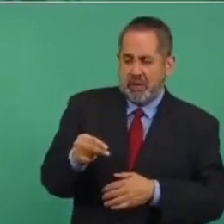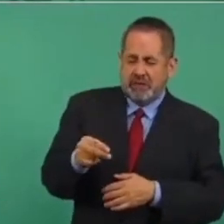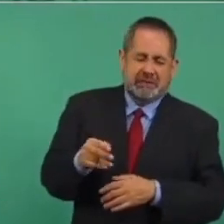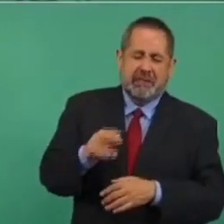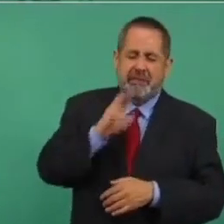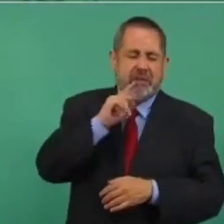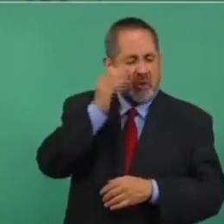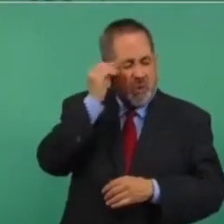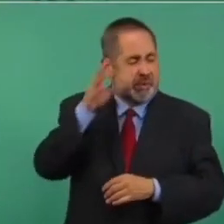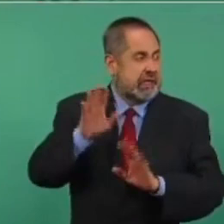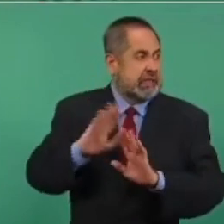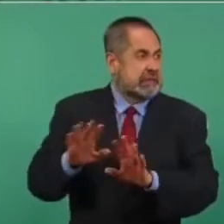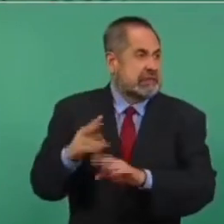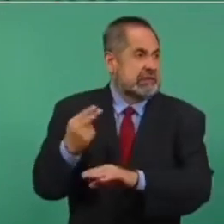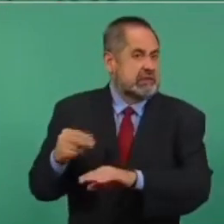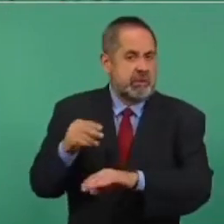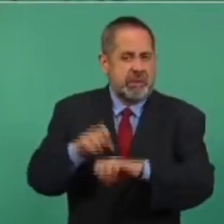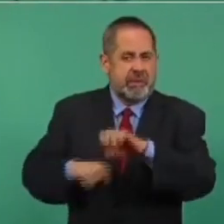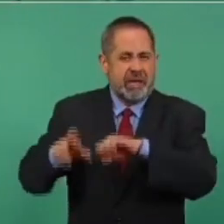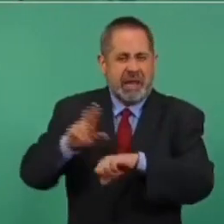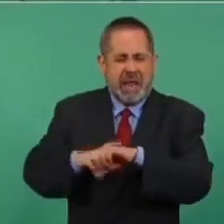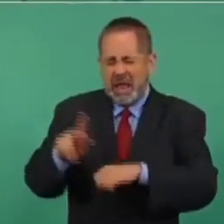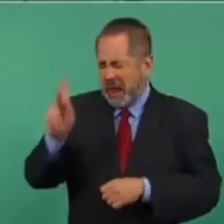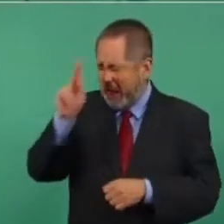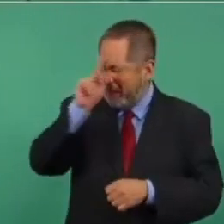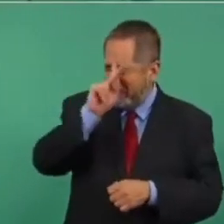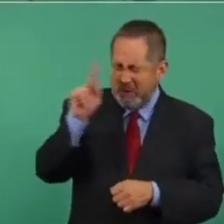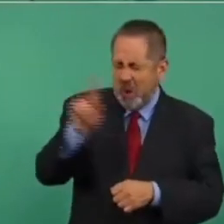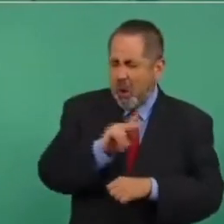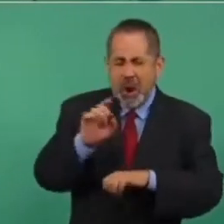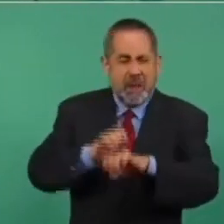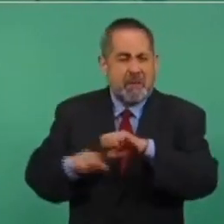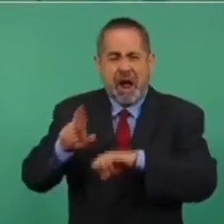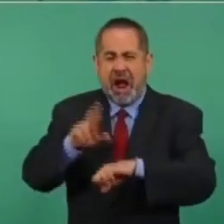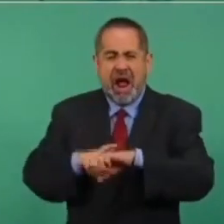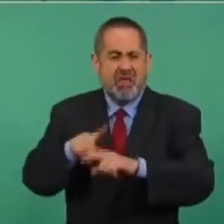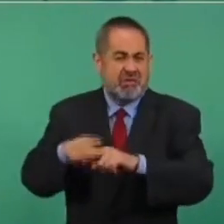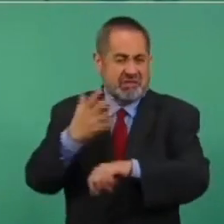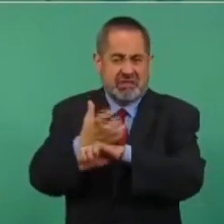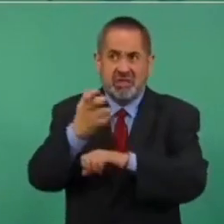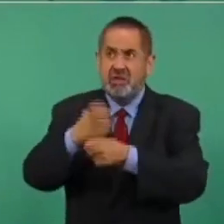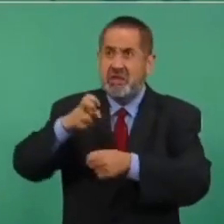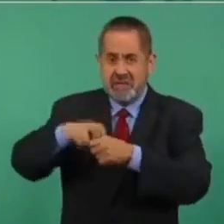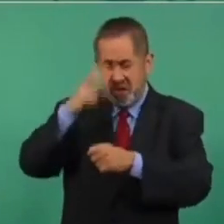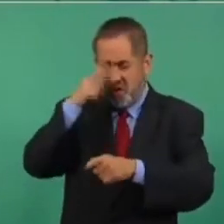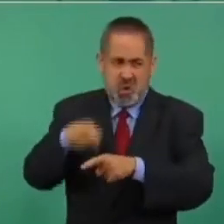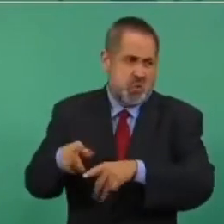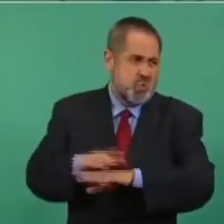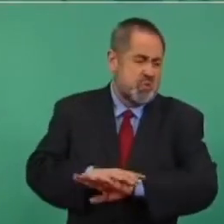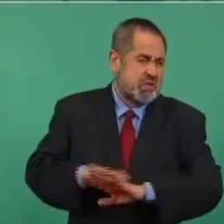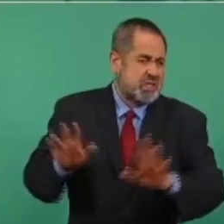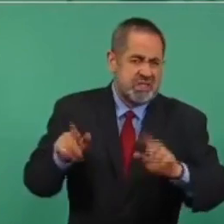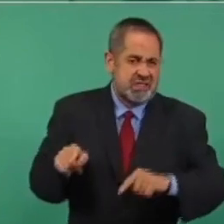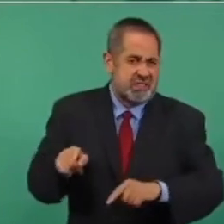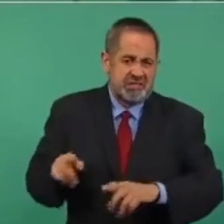olvidar, el peor embajador que ha habido de Estados Unidos en México,